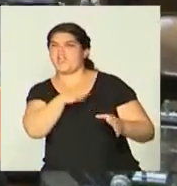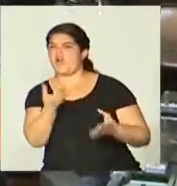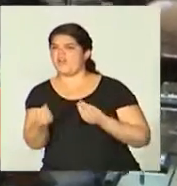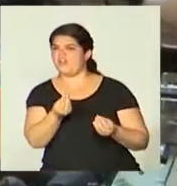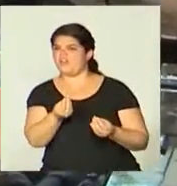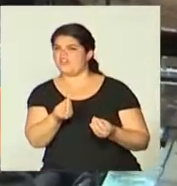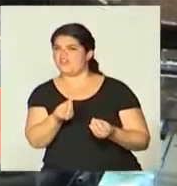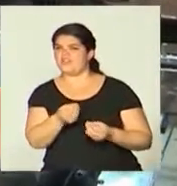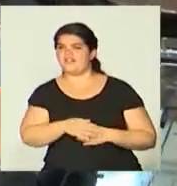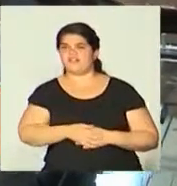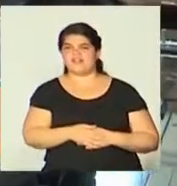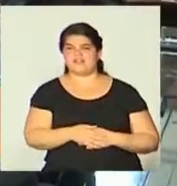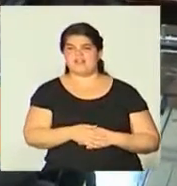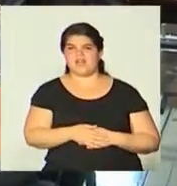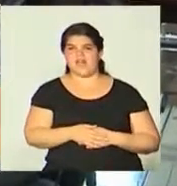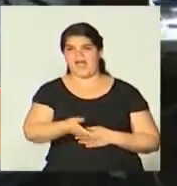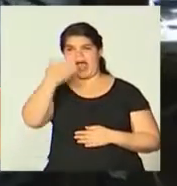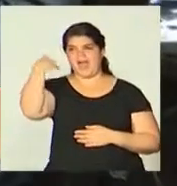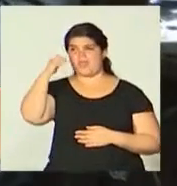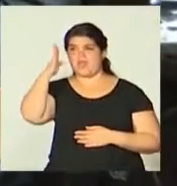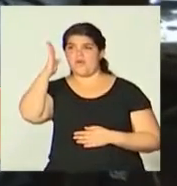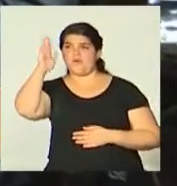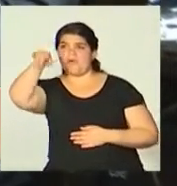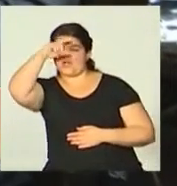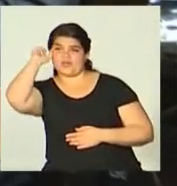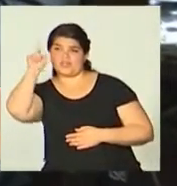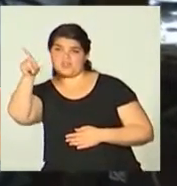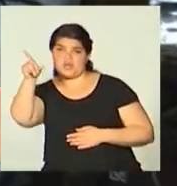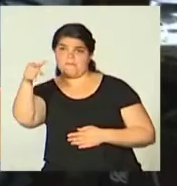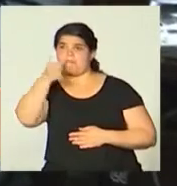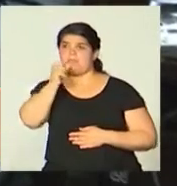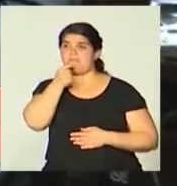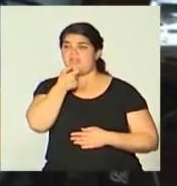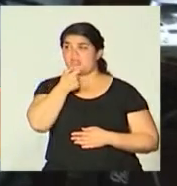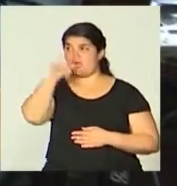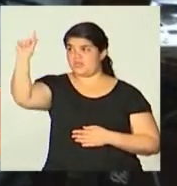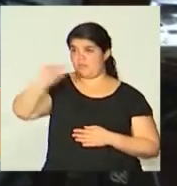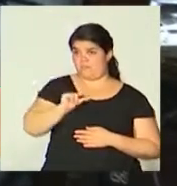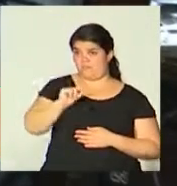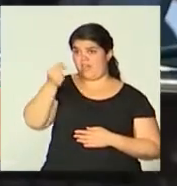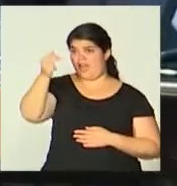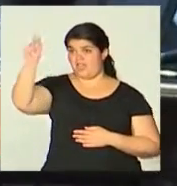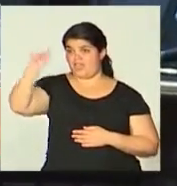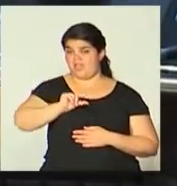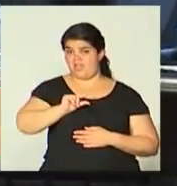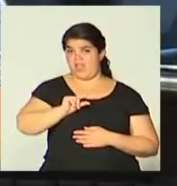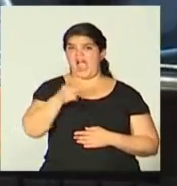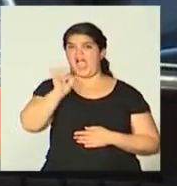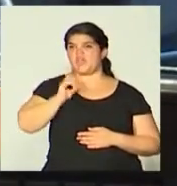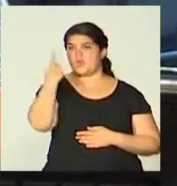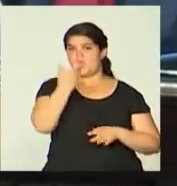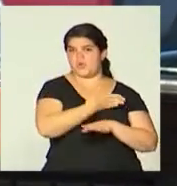Que en las últimas veces que el Banco Nación le prestó plata a Mendoza, a Francisco Pérez, no era a devolver a un